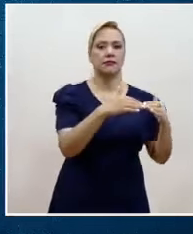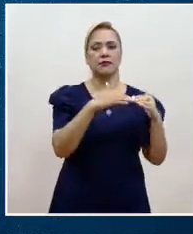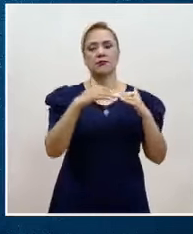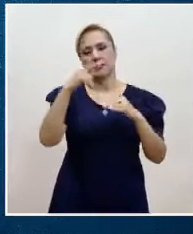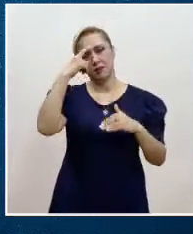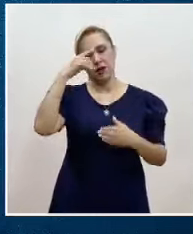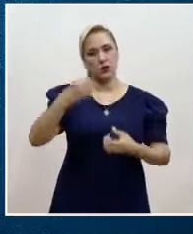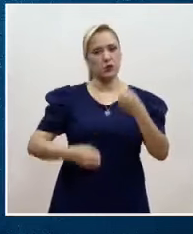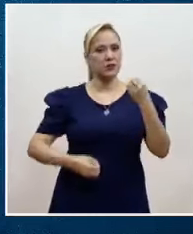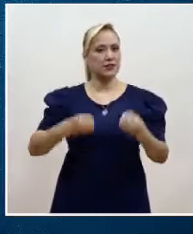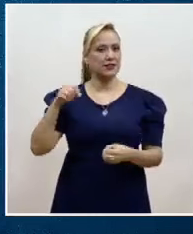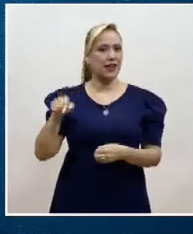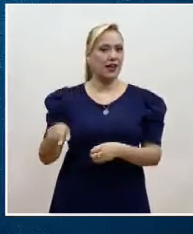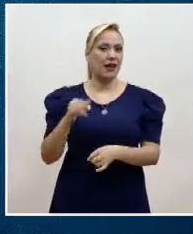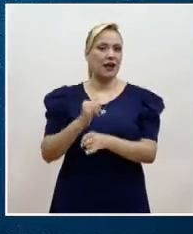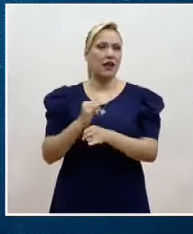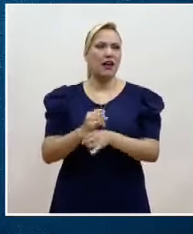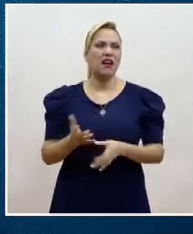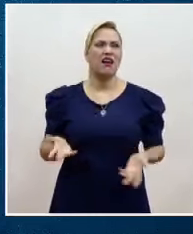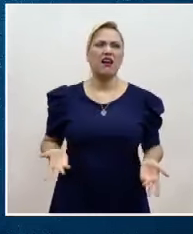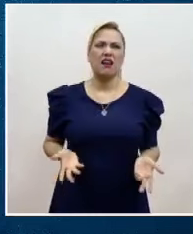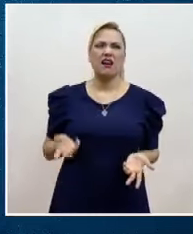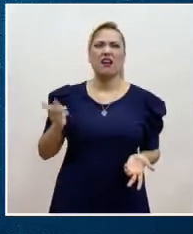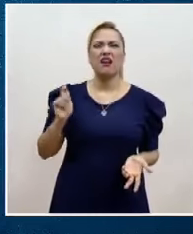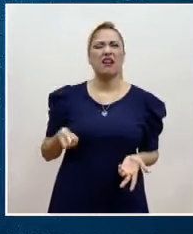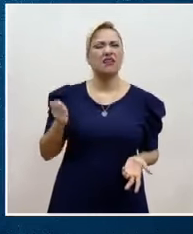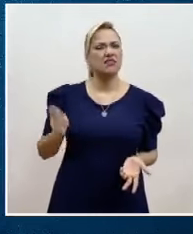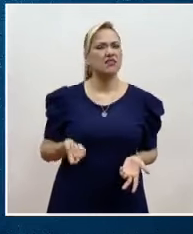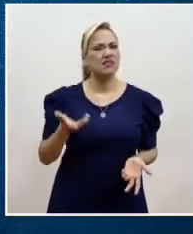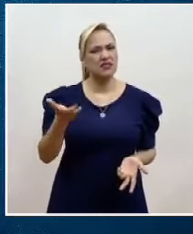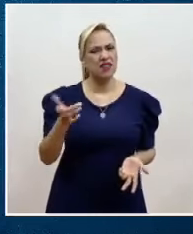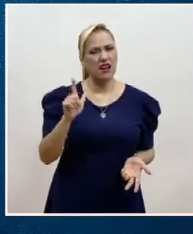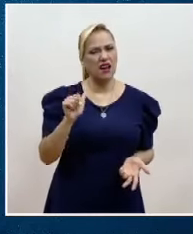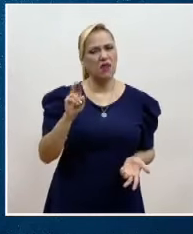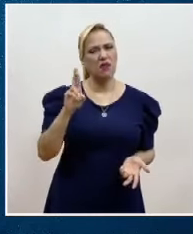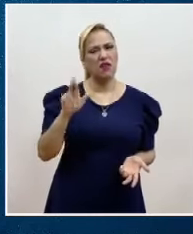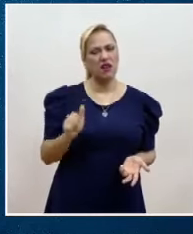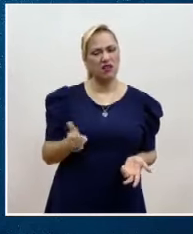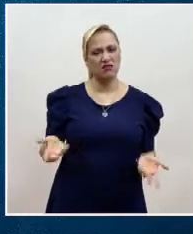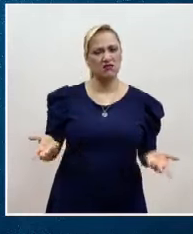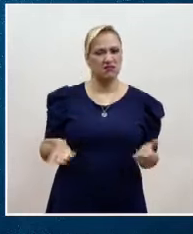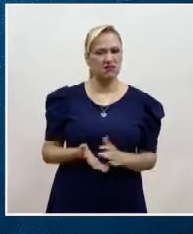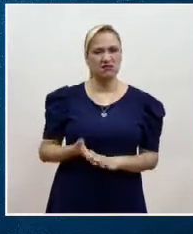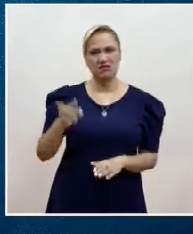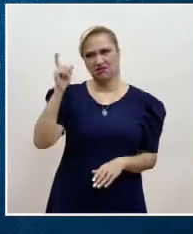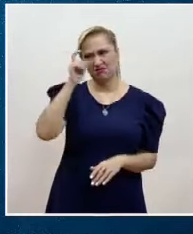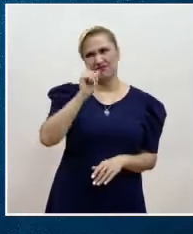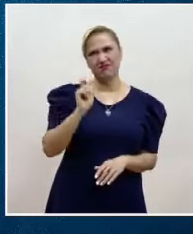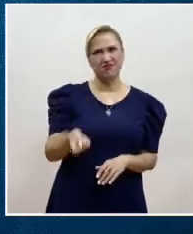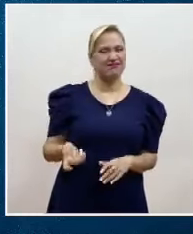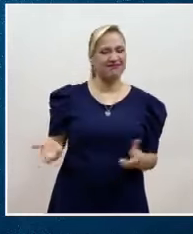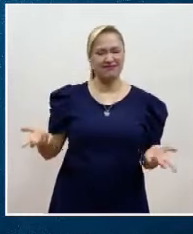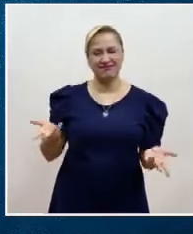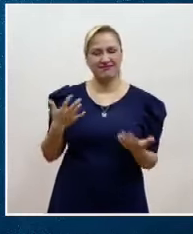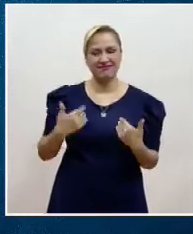través de la justicia digital. ¿A qué nos referimos con esto, Laura? Digamos, para no hacerlo tan técnico, ¿qué